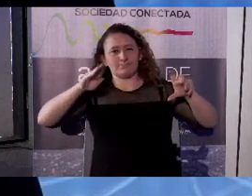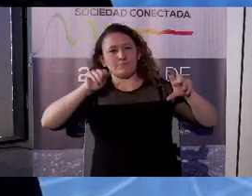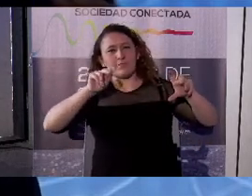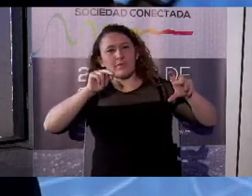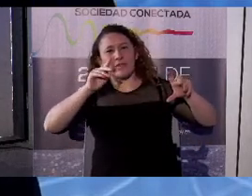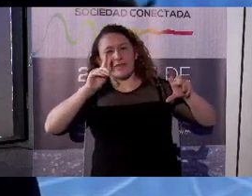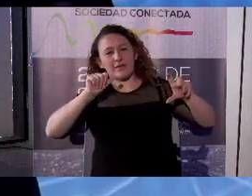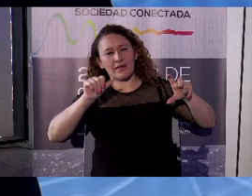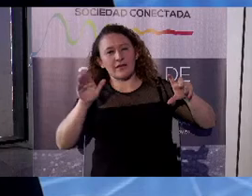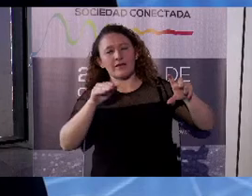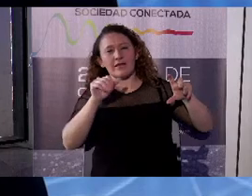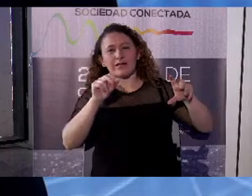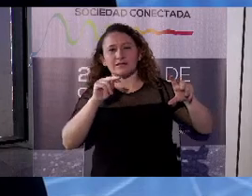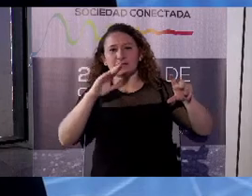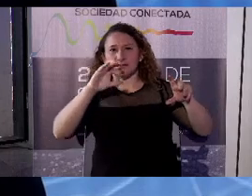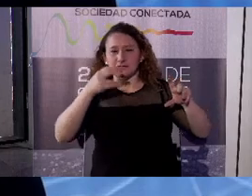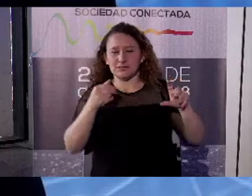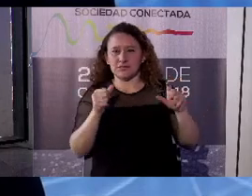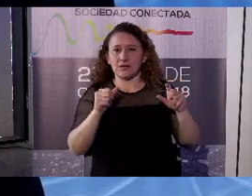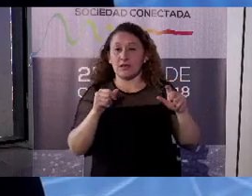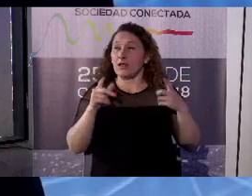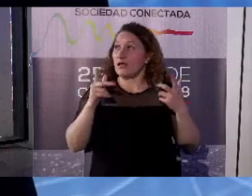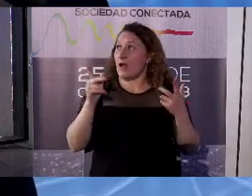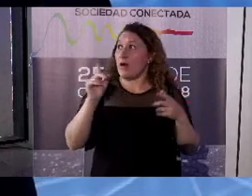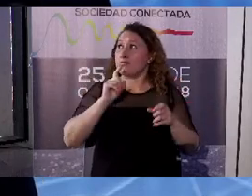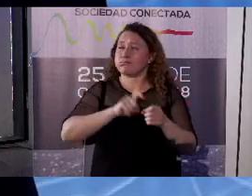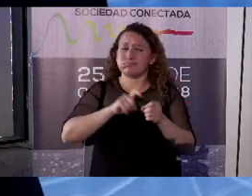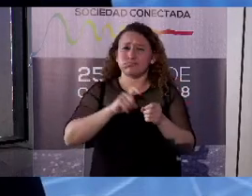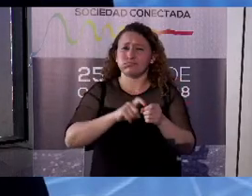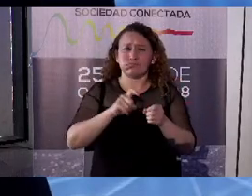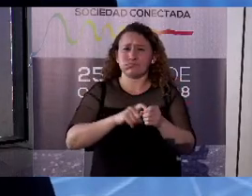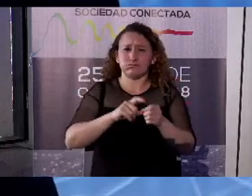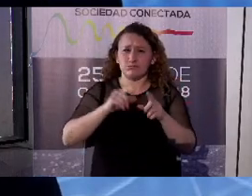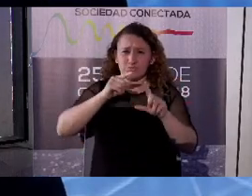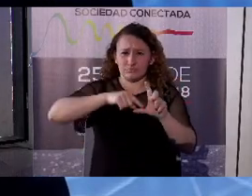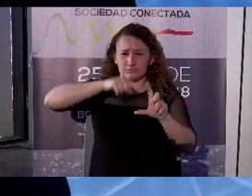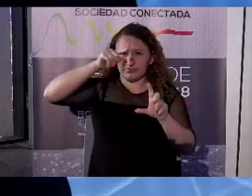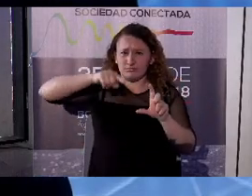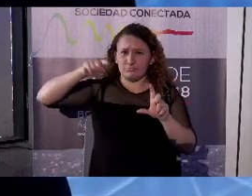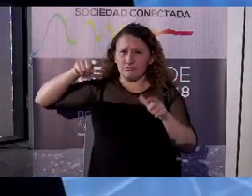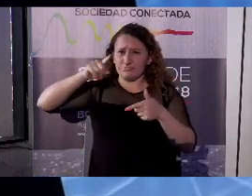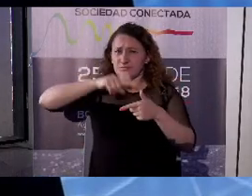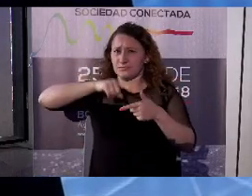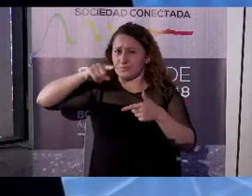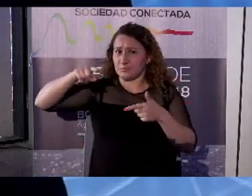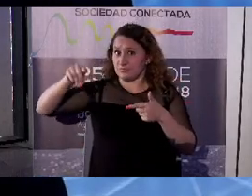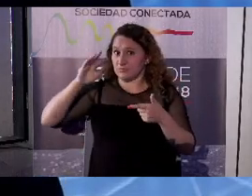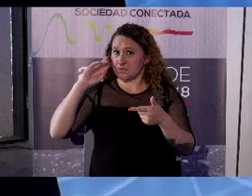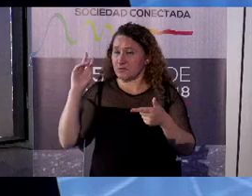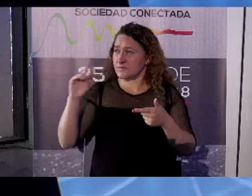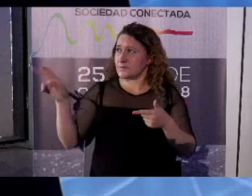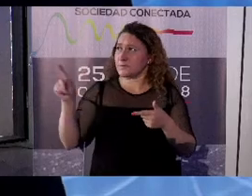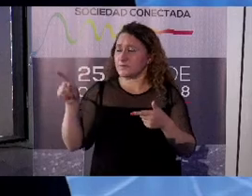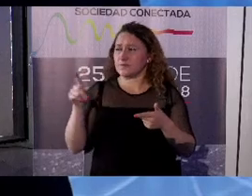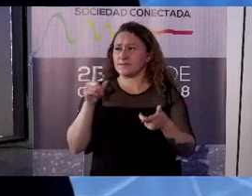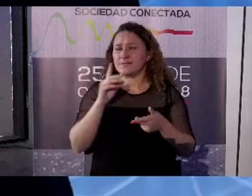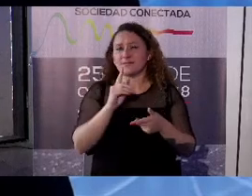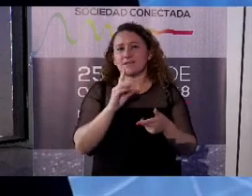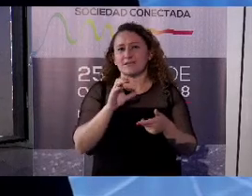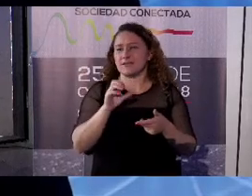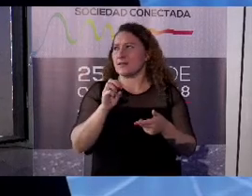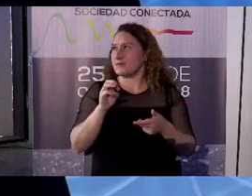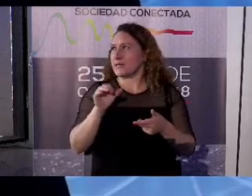e una estadística de suscriptores únicos esto también es de la gsma eh los el la la